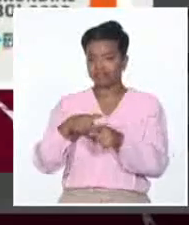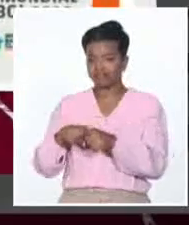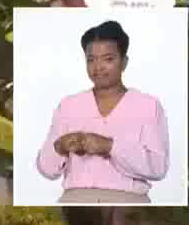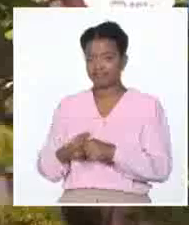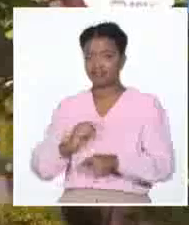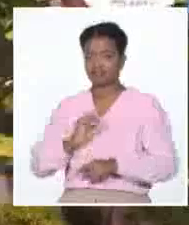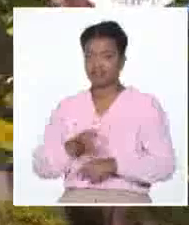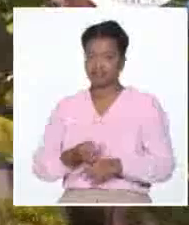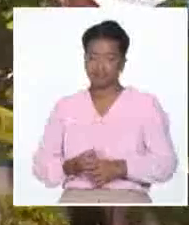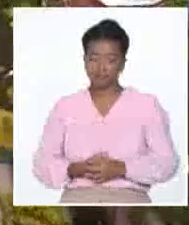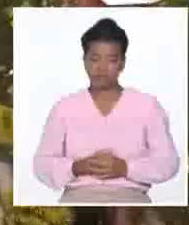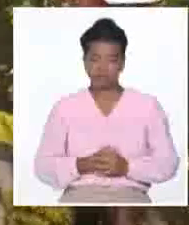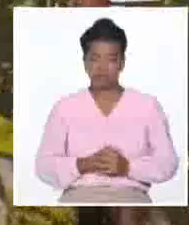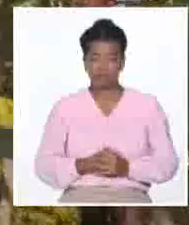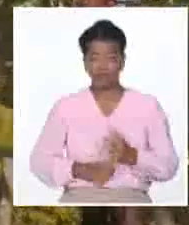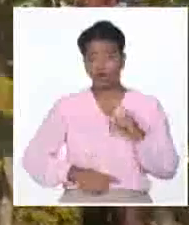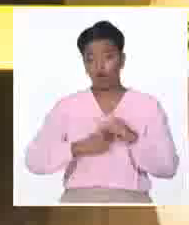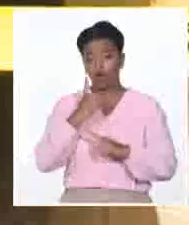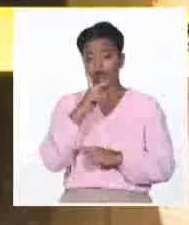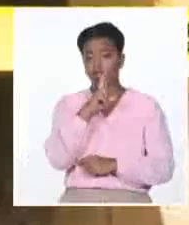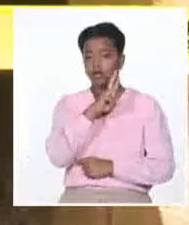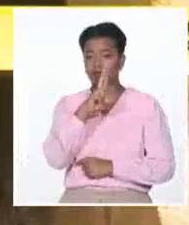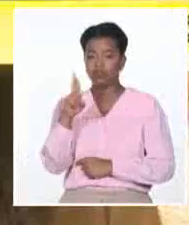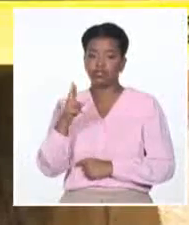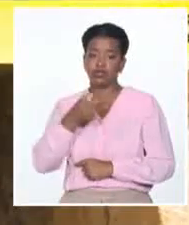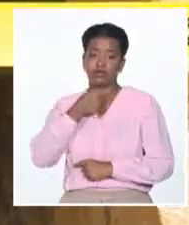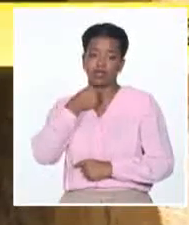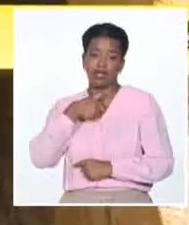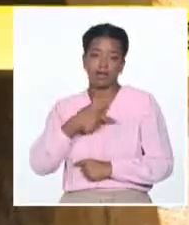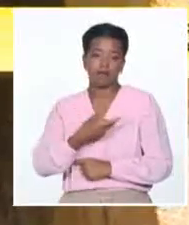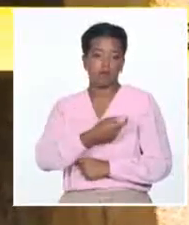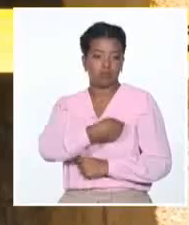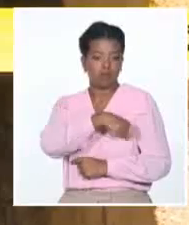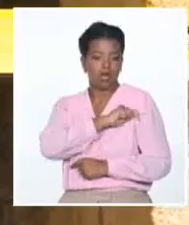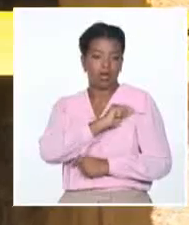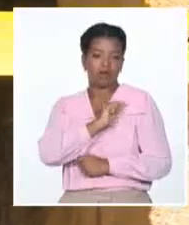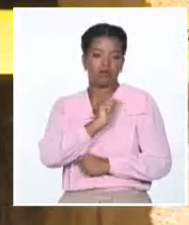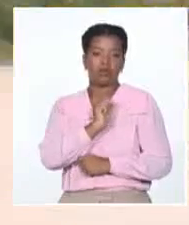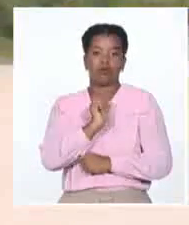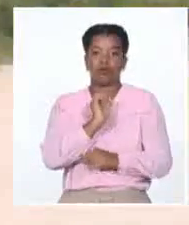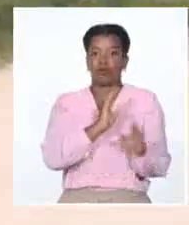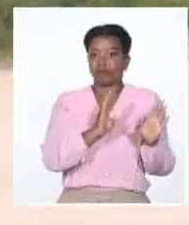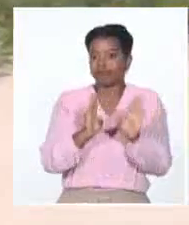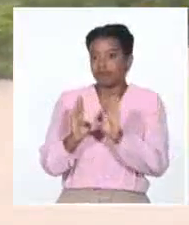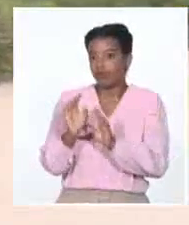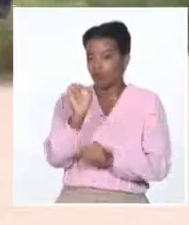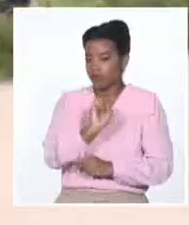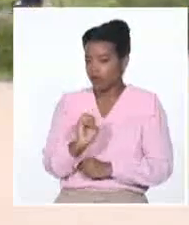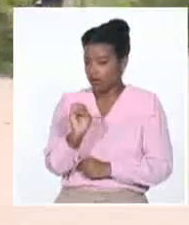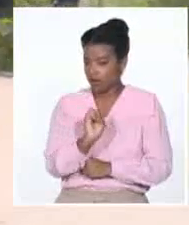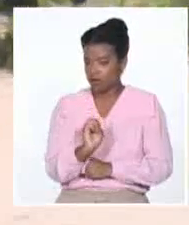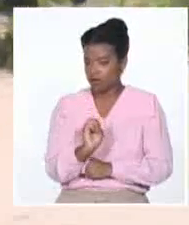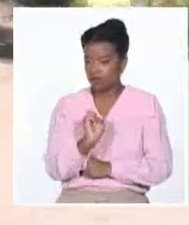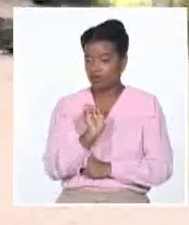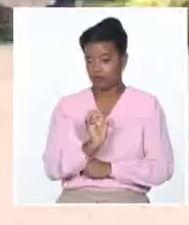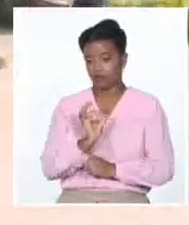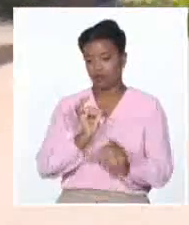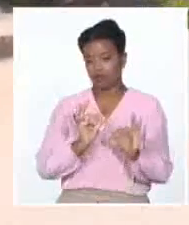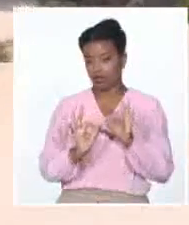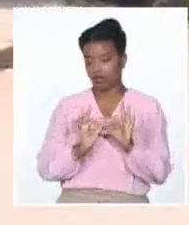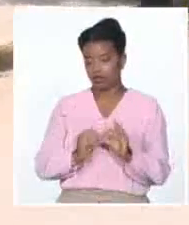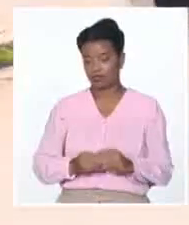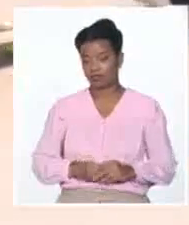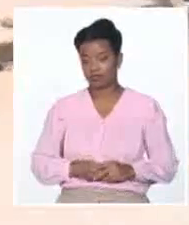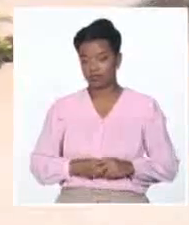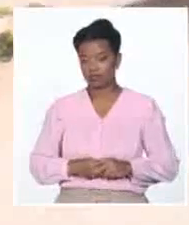conquistas revolucionarias, entre ellas la seguridad ciudadana y el orden interior, así como contra quienes la defienden. Decenas